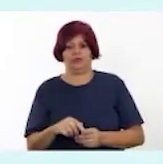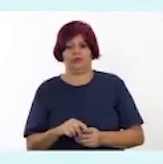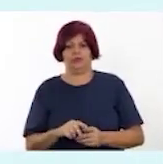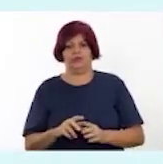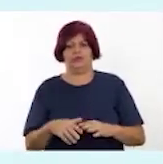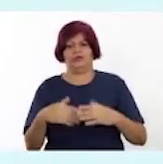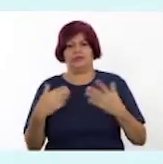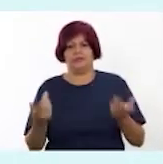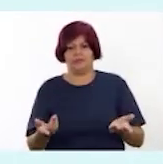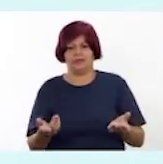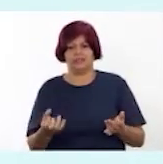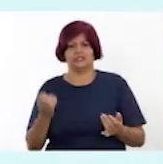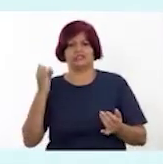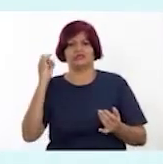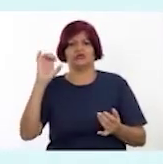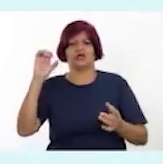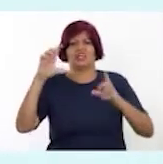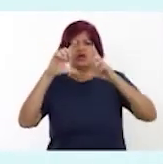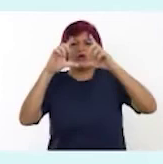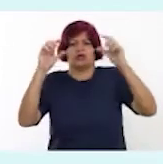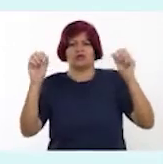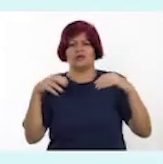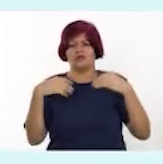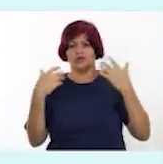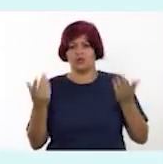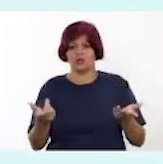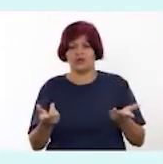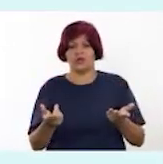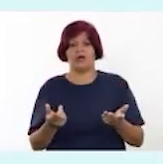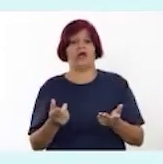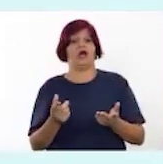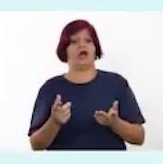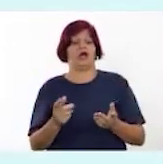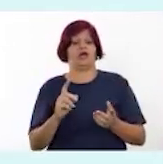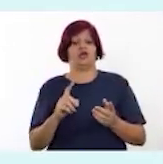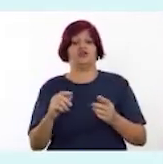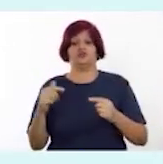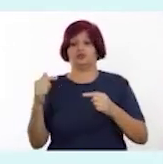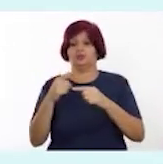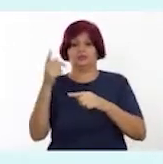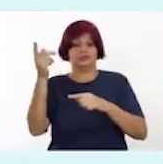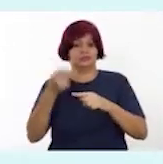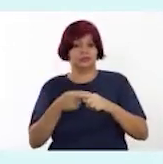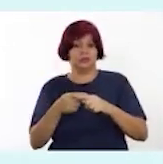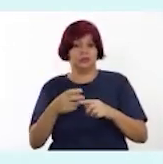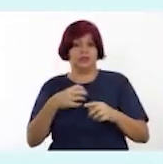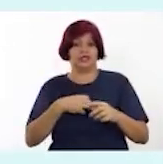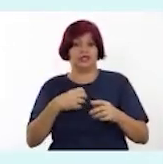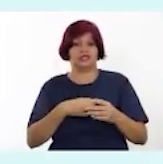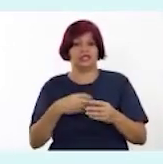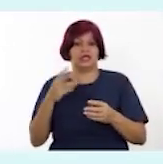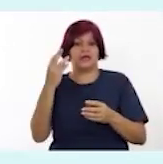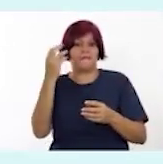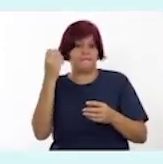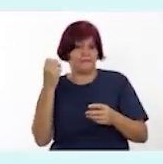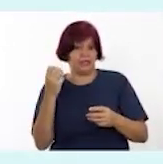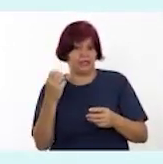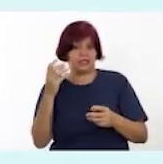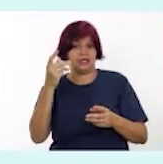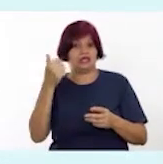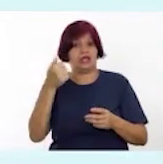¿qué cosa es una inecuación? Una inecuación es una desigualdad que contiene variables y